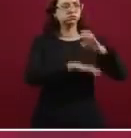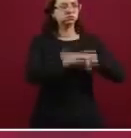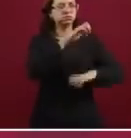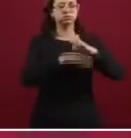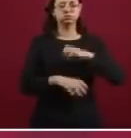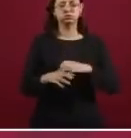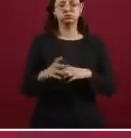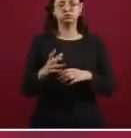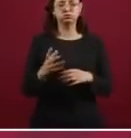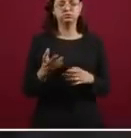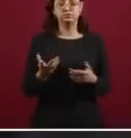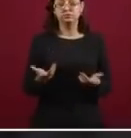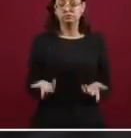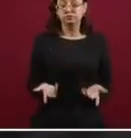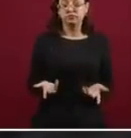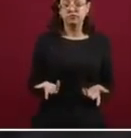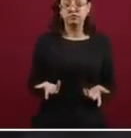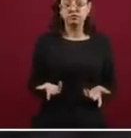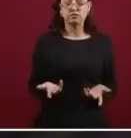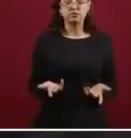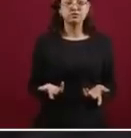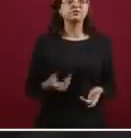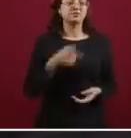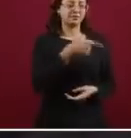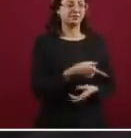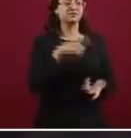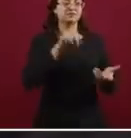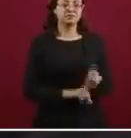qué nacen del influyentismo